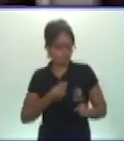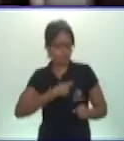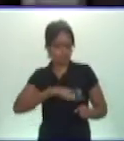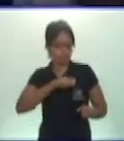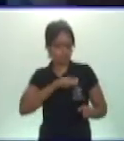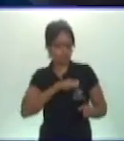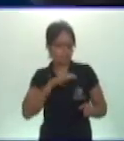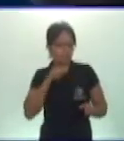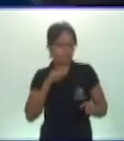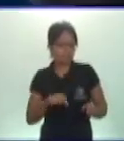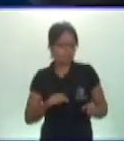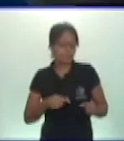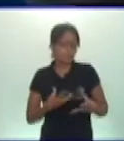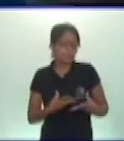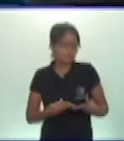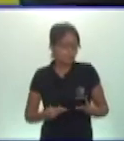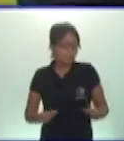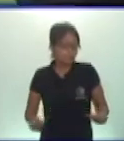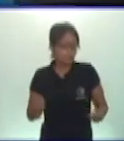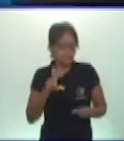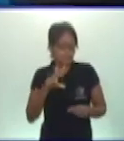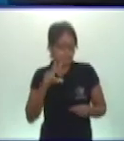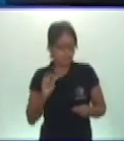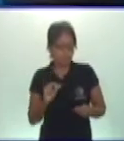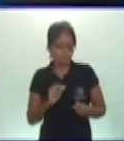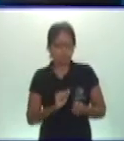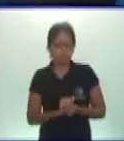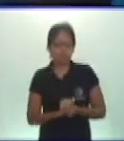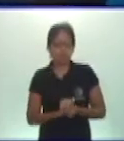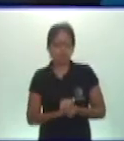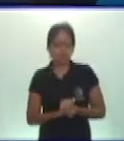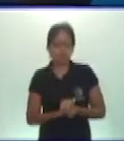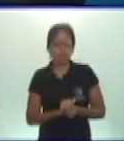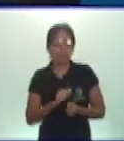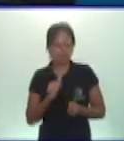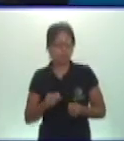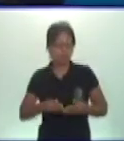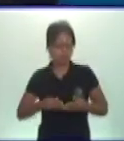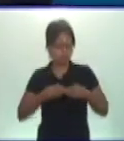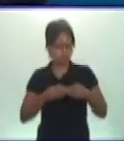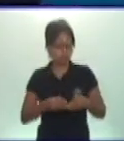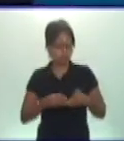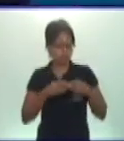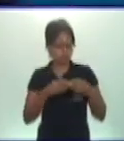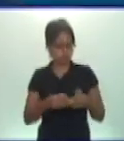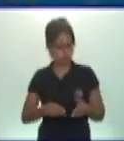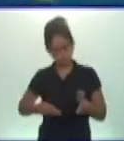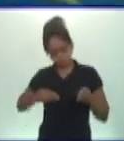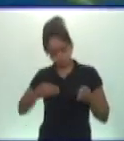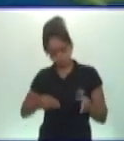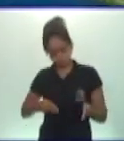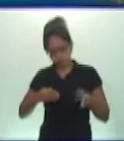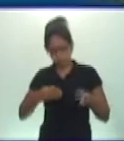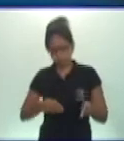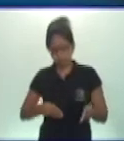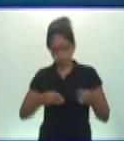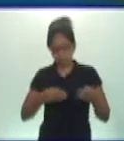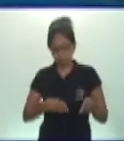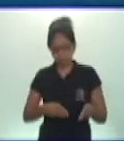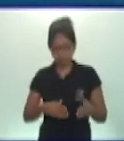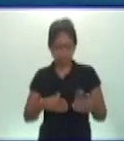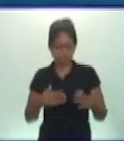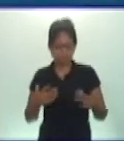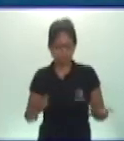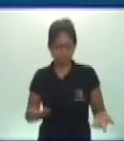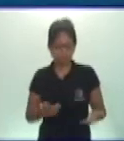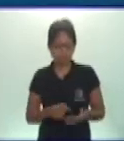nuevas tierras, decidiera organizar una expedición para terminar de corroborar que era en definitiva la tierra vecina. Nos